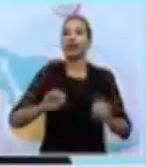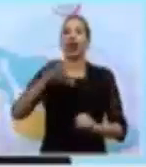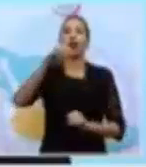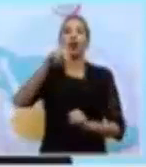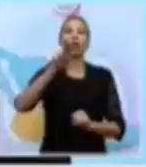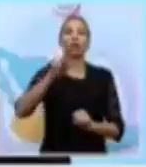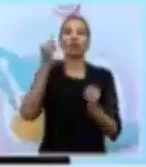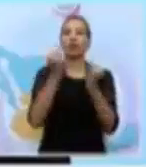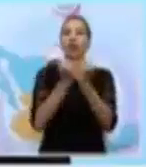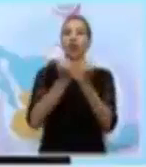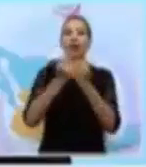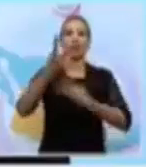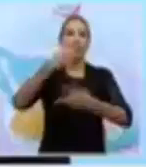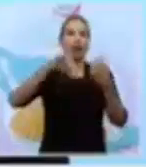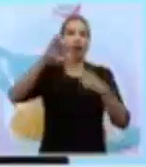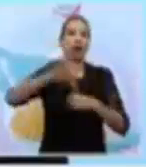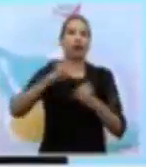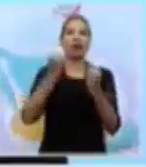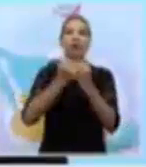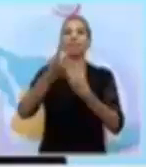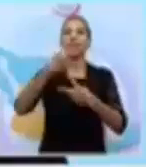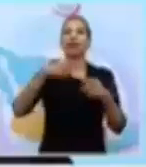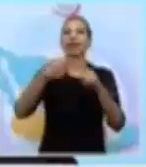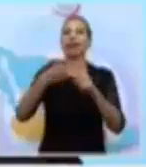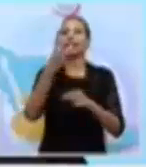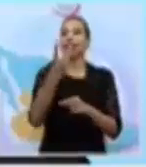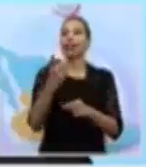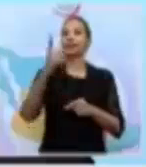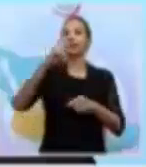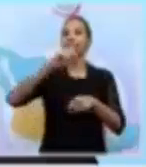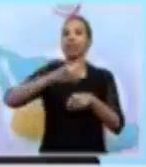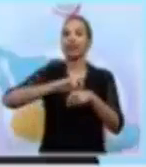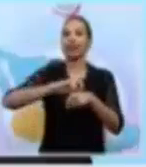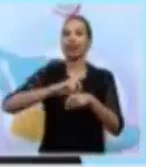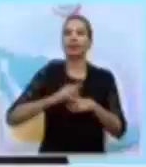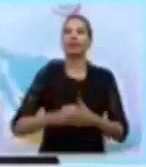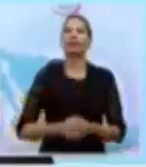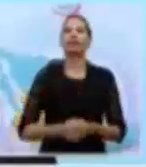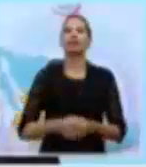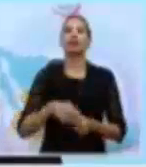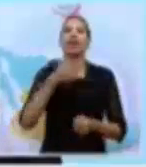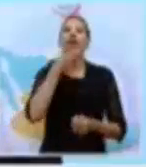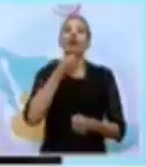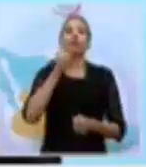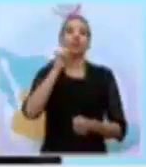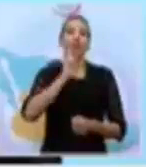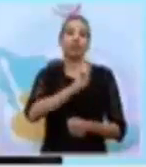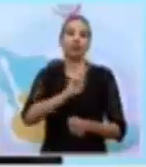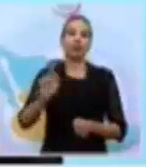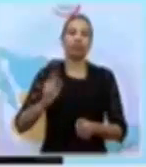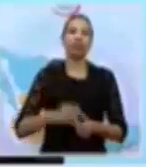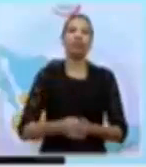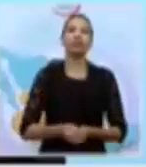que también están aquí o estarán aquí en estos 3 días, señoras y señores.